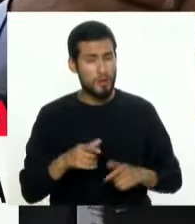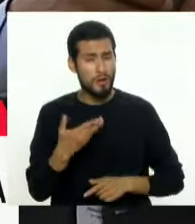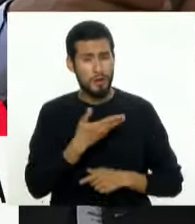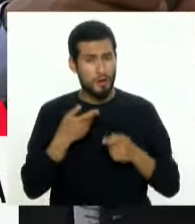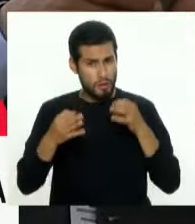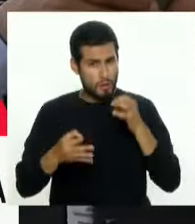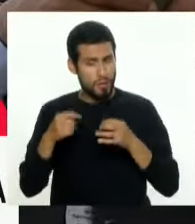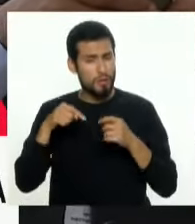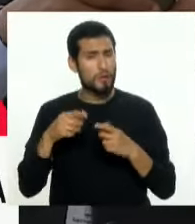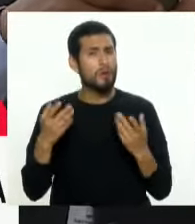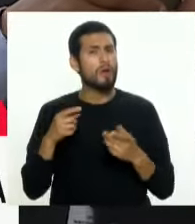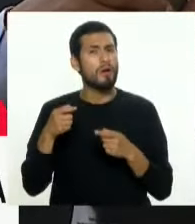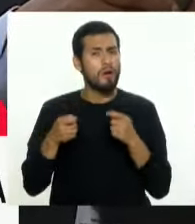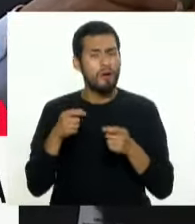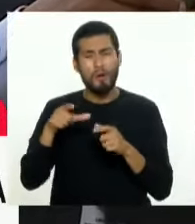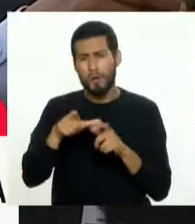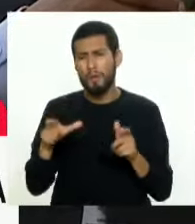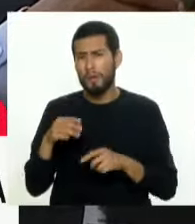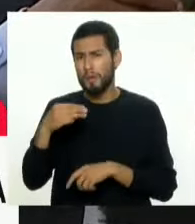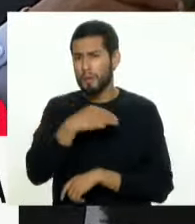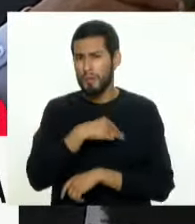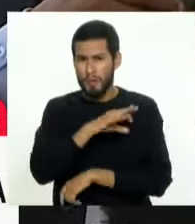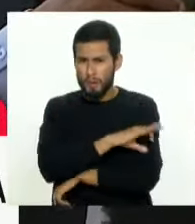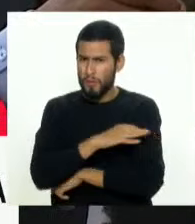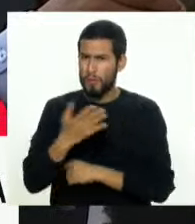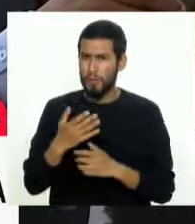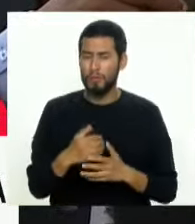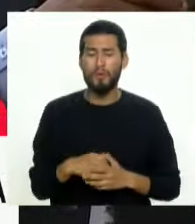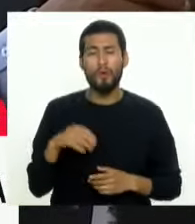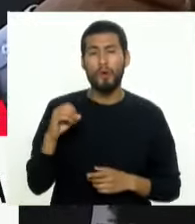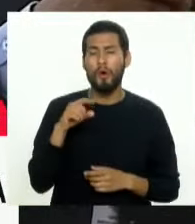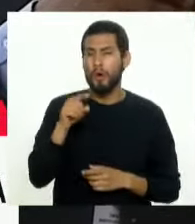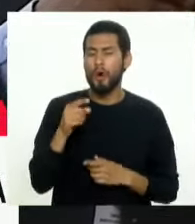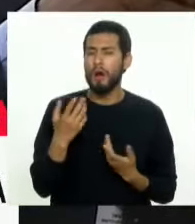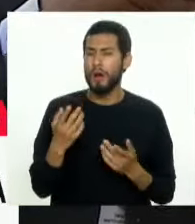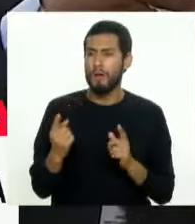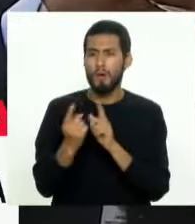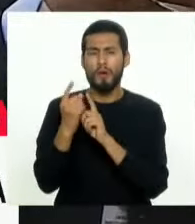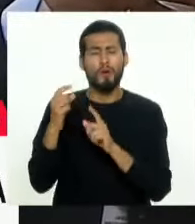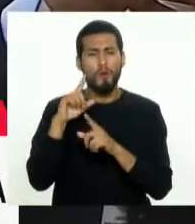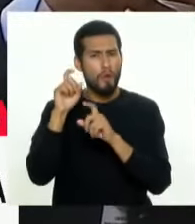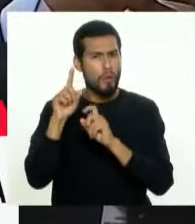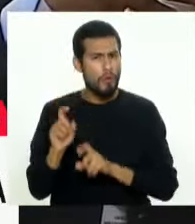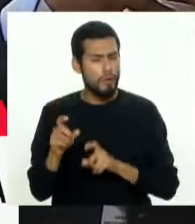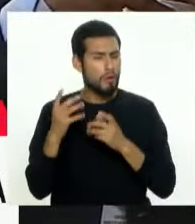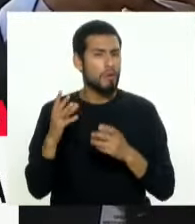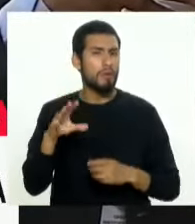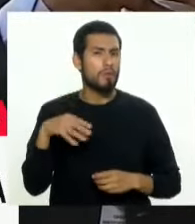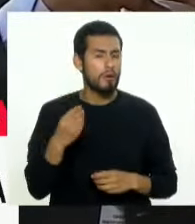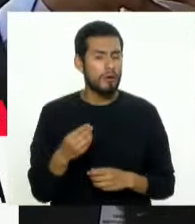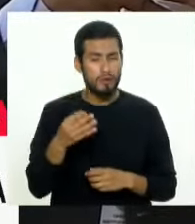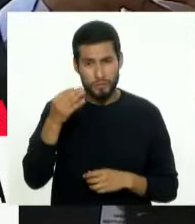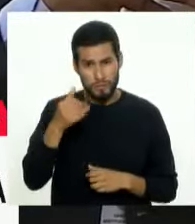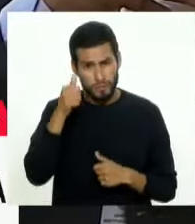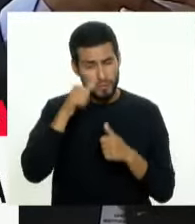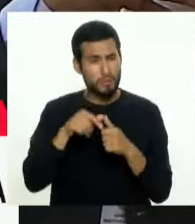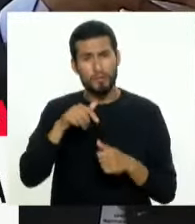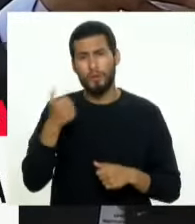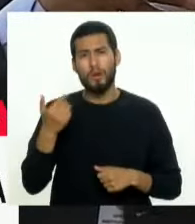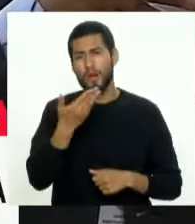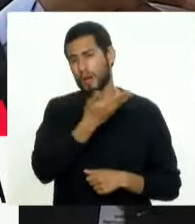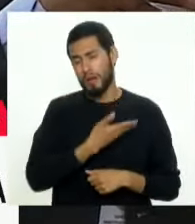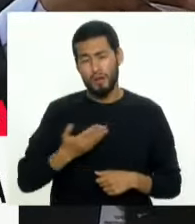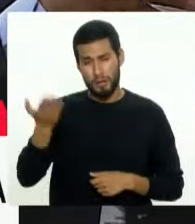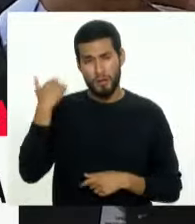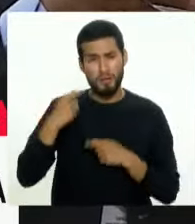la fiscal, usted va a ir al Ministerio Público? Y sí, en todo caso, va a responder a todas las preguntas, porque recordemos que otros jefes de Estado